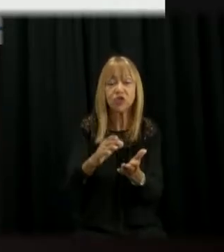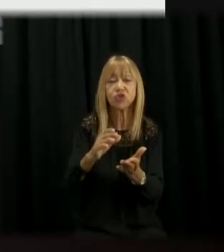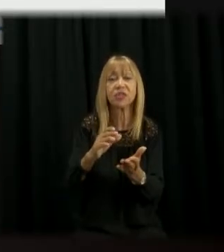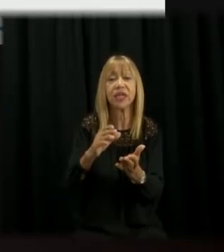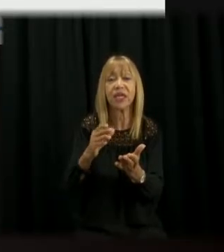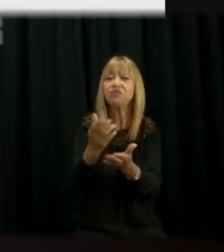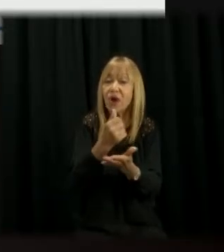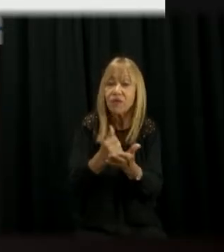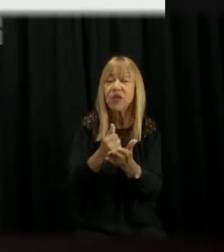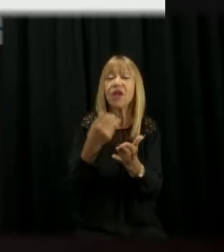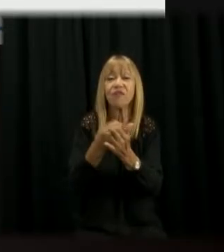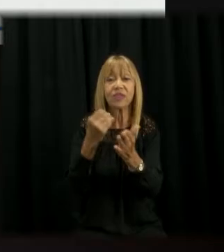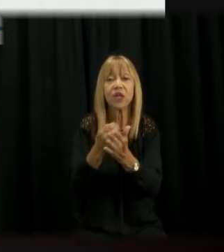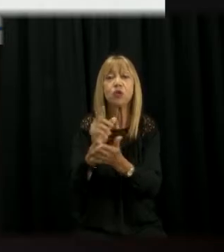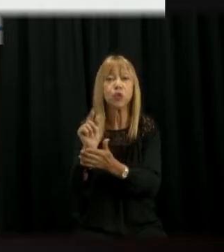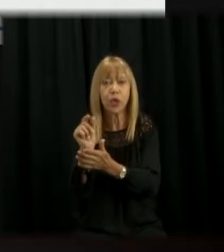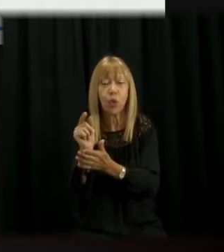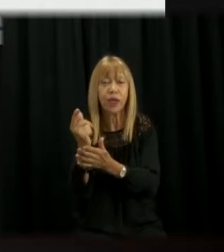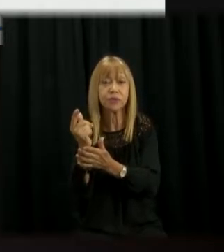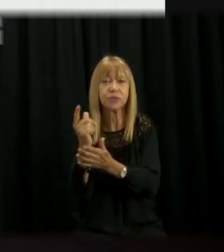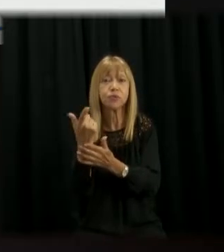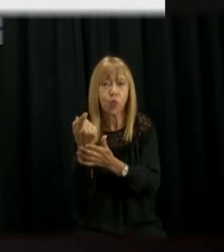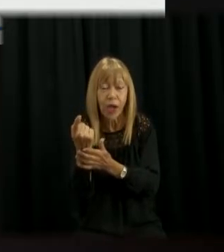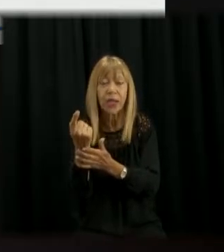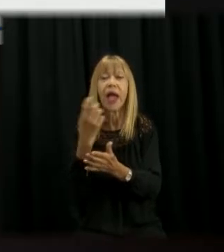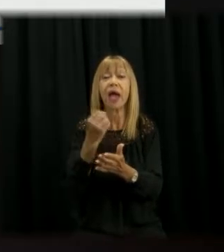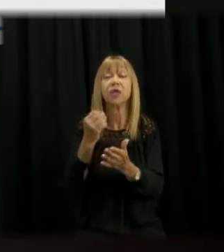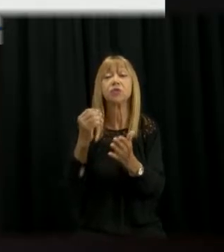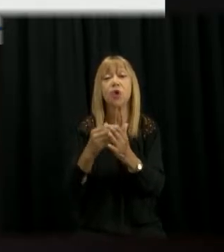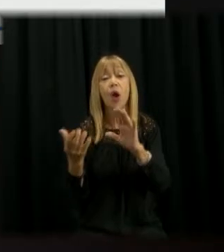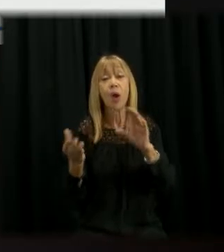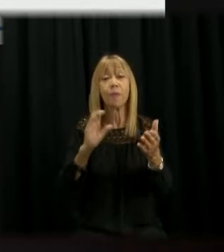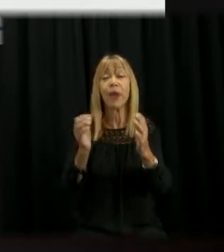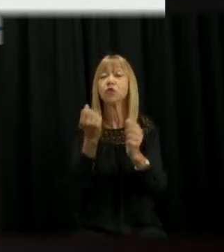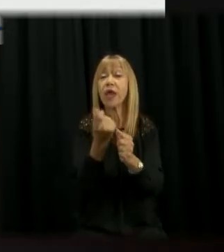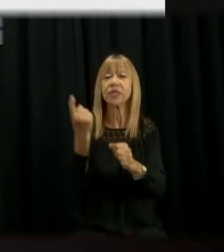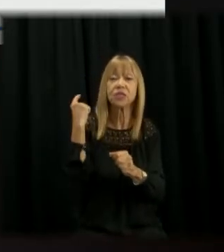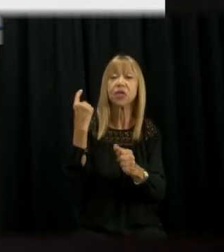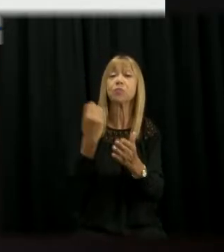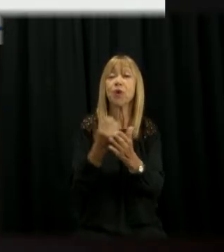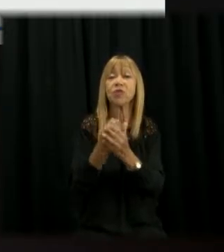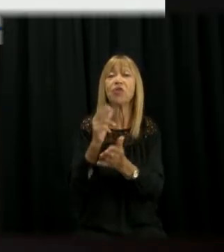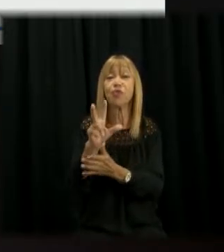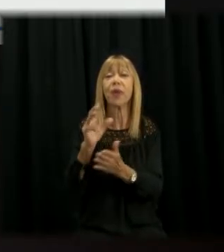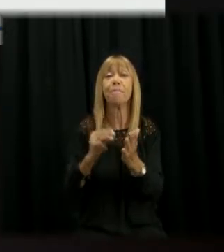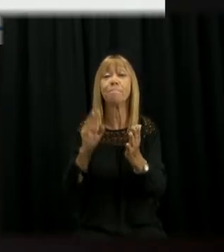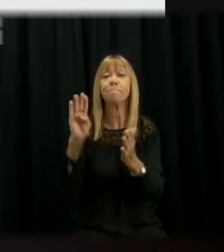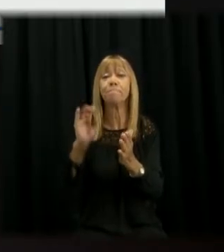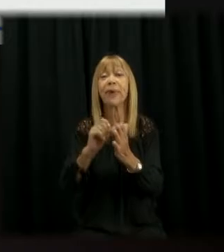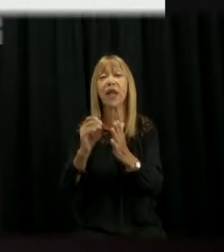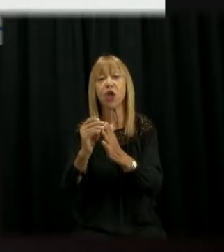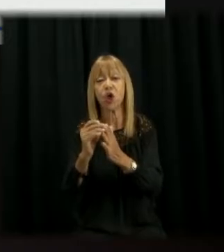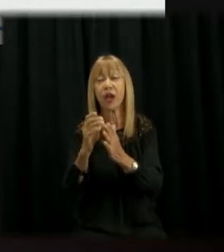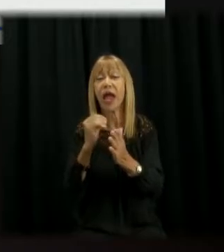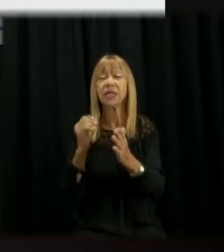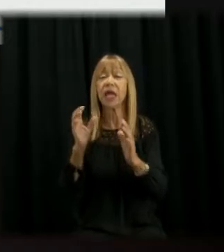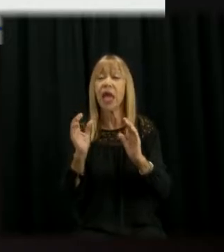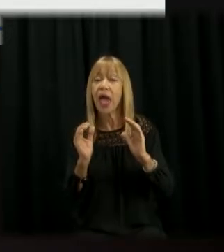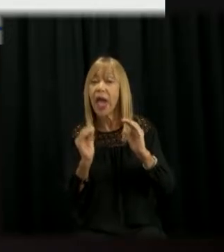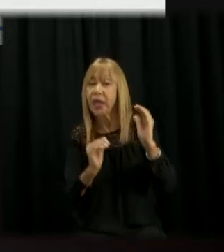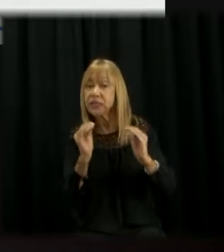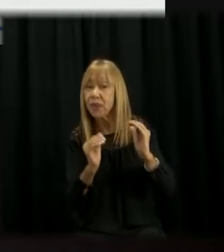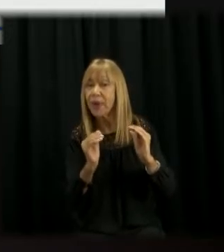completar Luma. En el año 21 se espera un ingreso de 2.700 millones comparado con